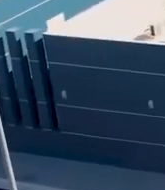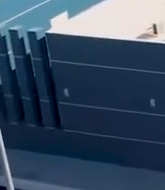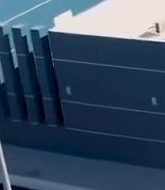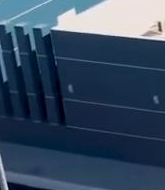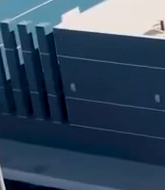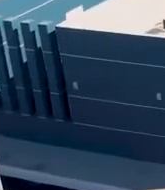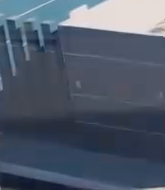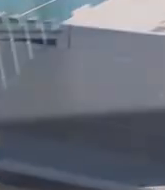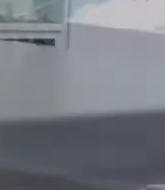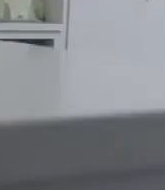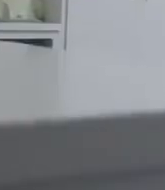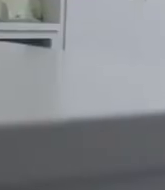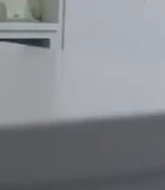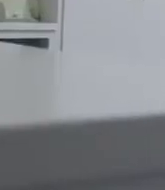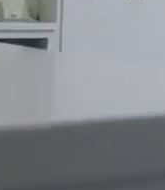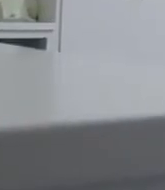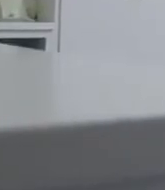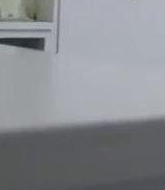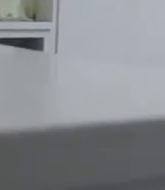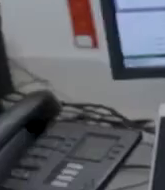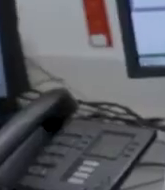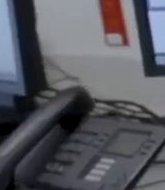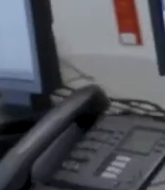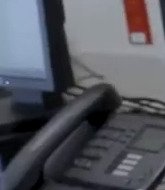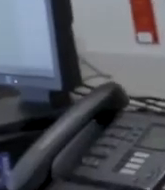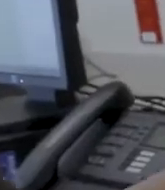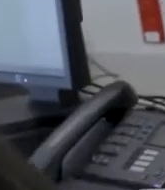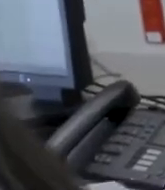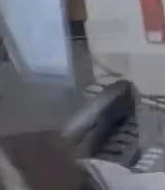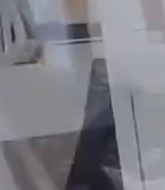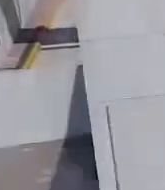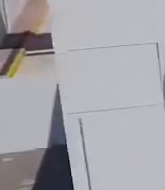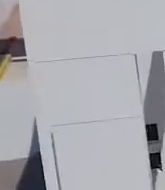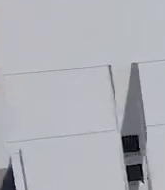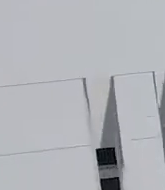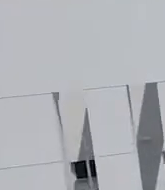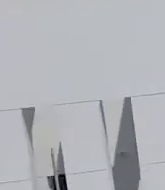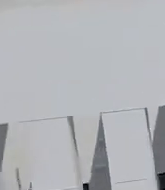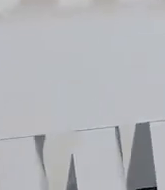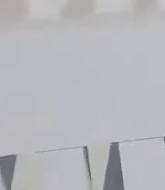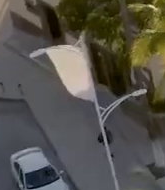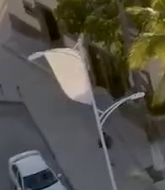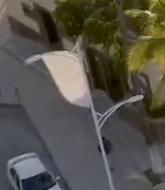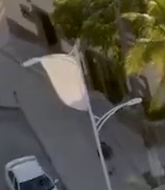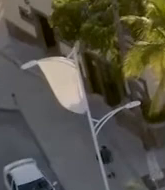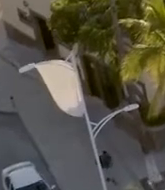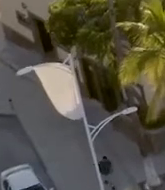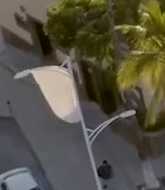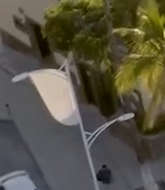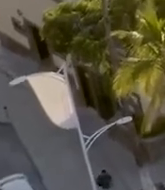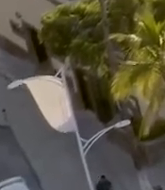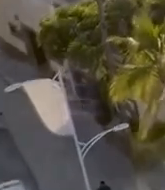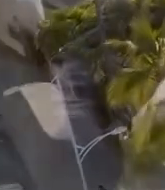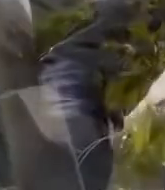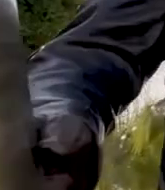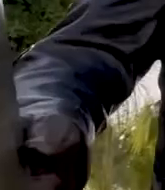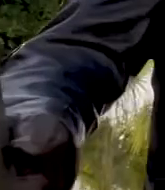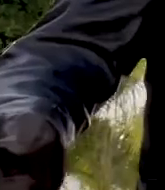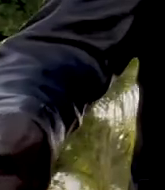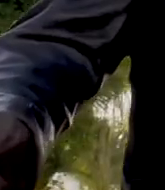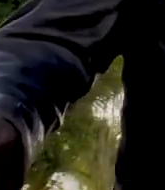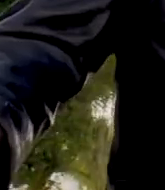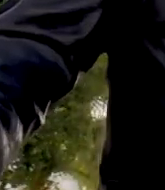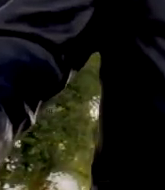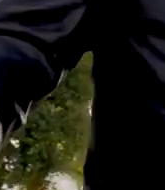atención en servicios hospitalarios que les permite recibir tratamientos médicos de vanguardia la paz se consolida así como un